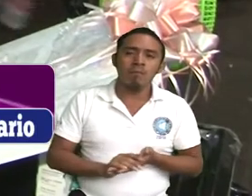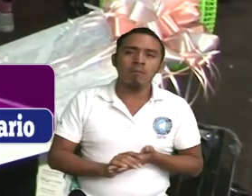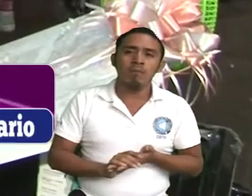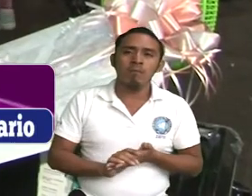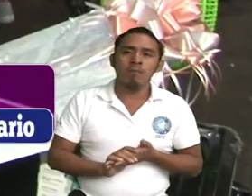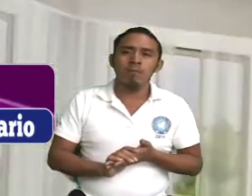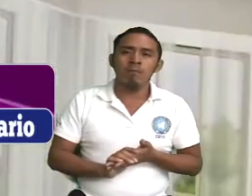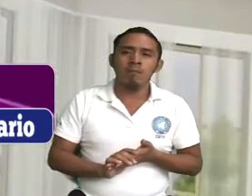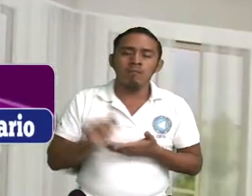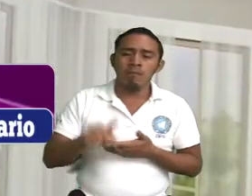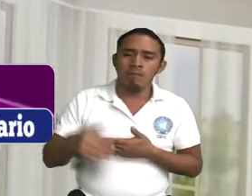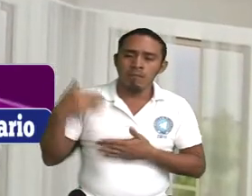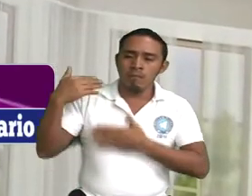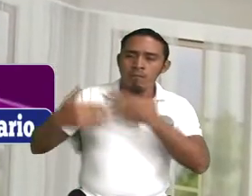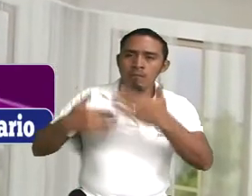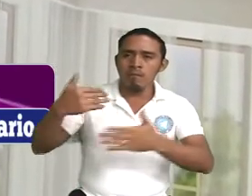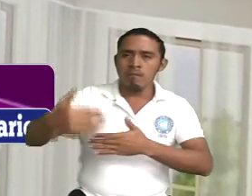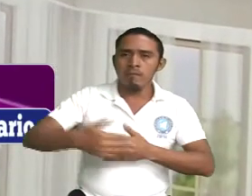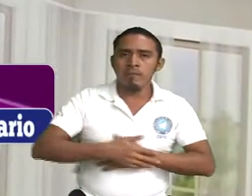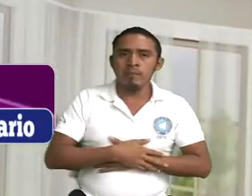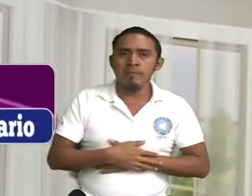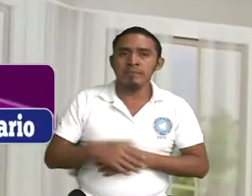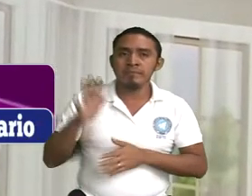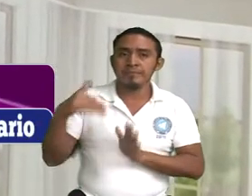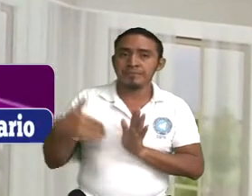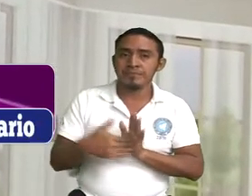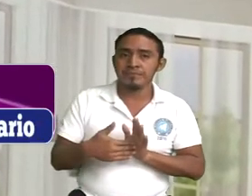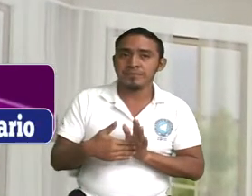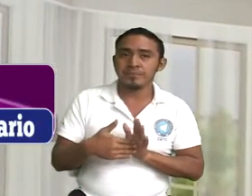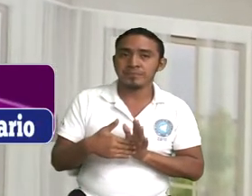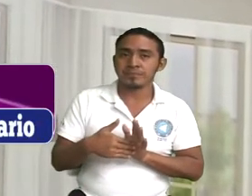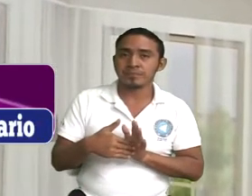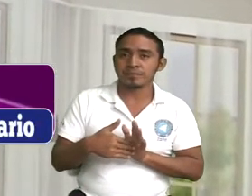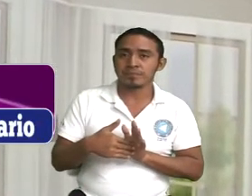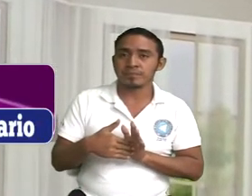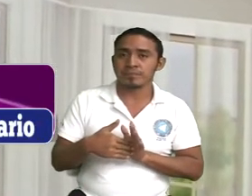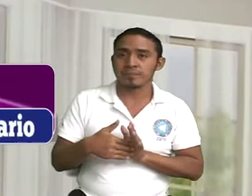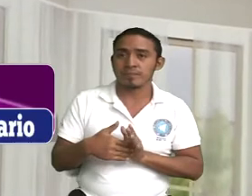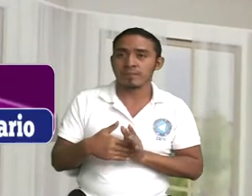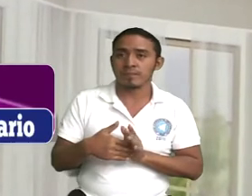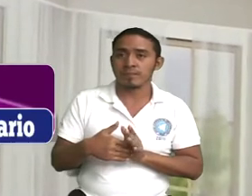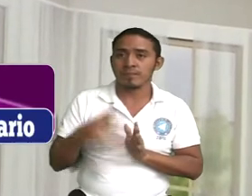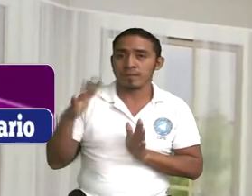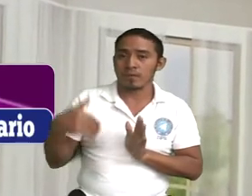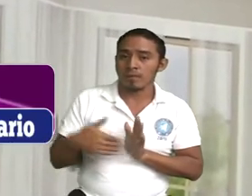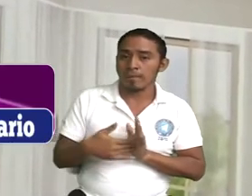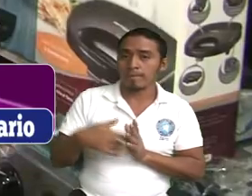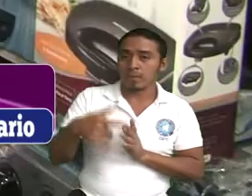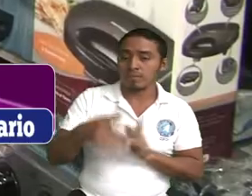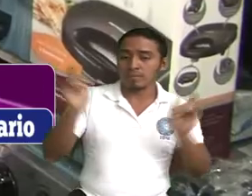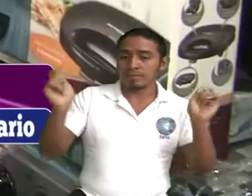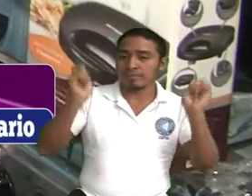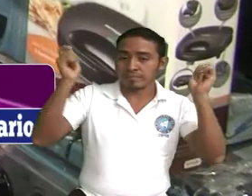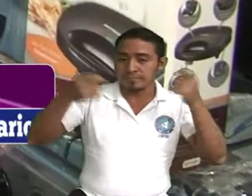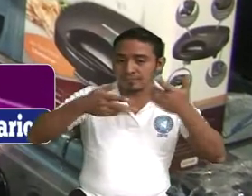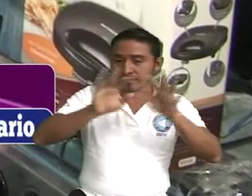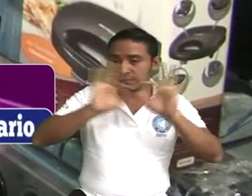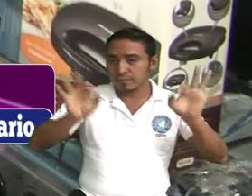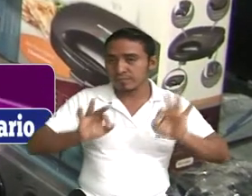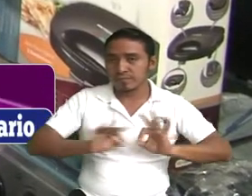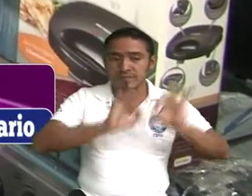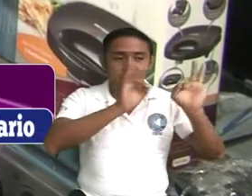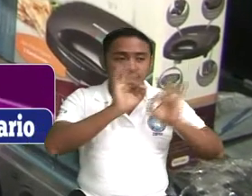de estos días. El día de hoy... ¿5,000 atendidas o involucradas? En agasajo. Ah, ok. En agasajo, ¿verdad? Es